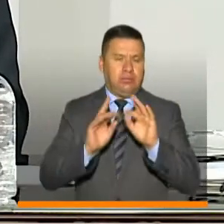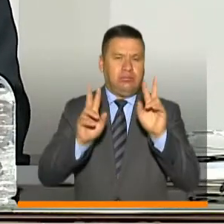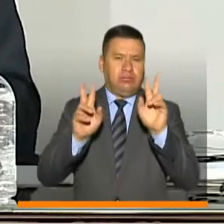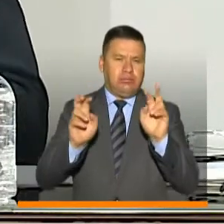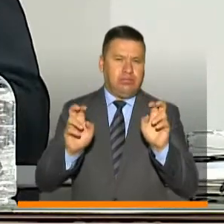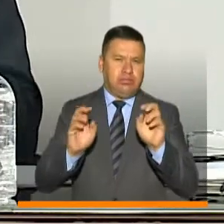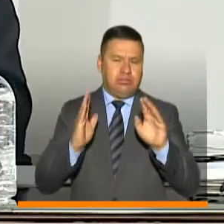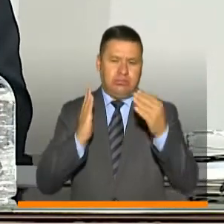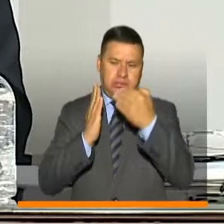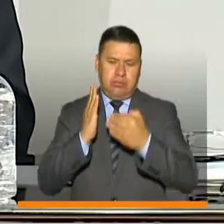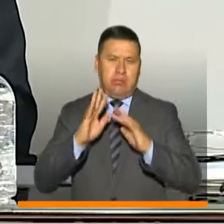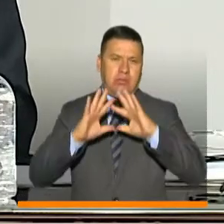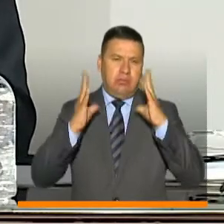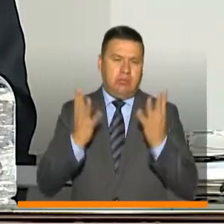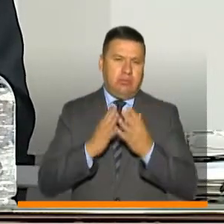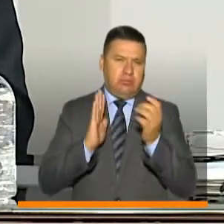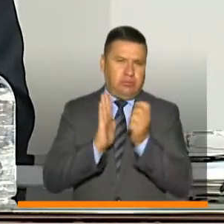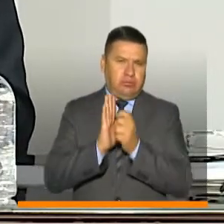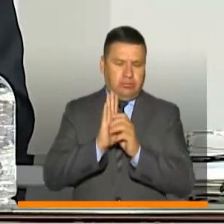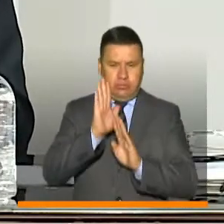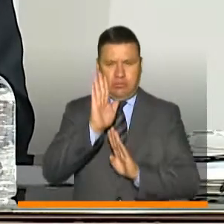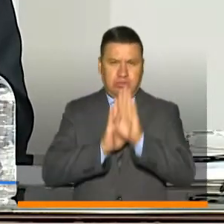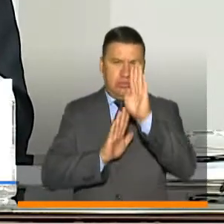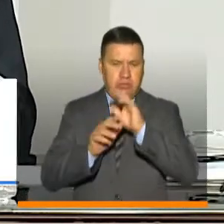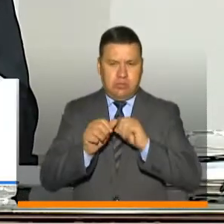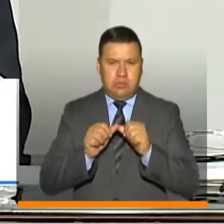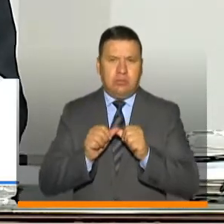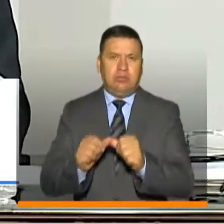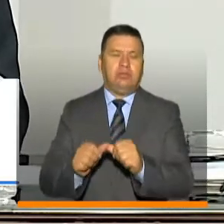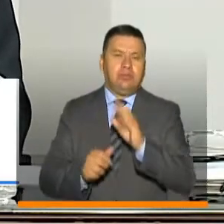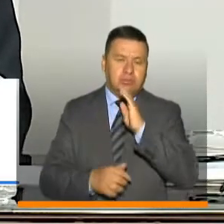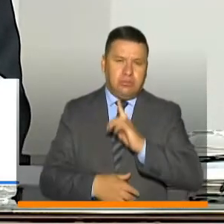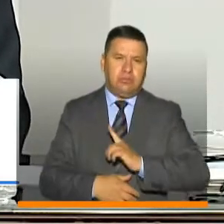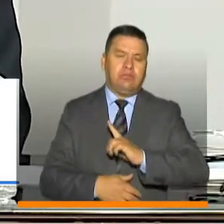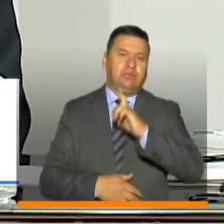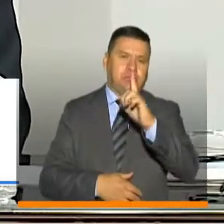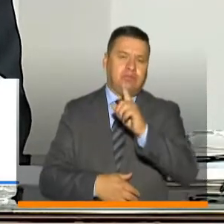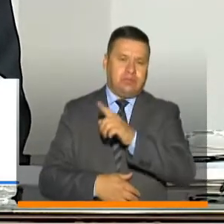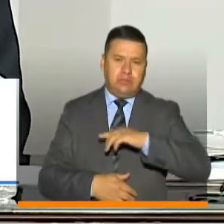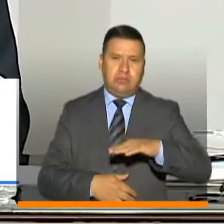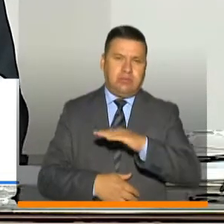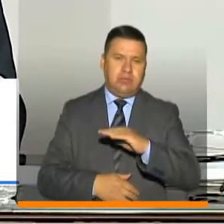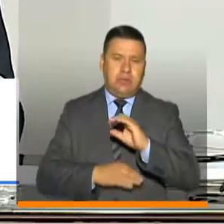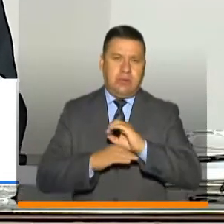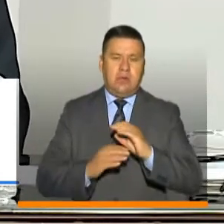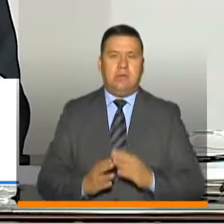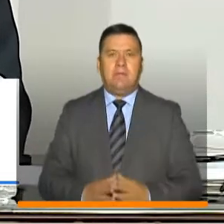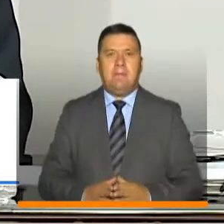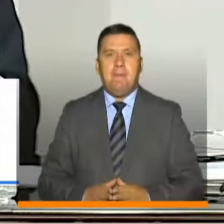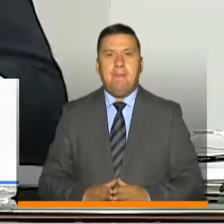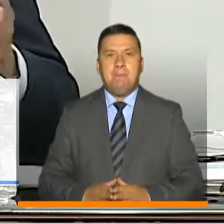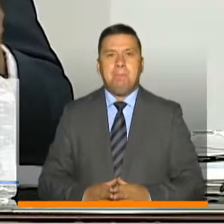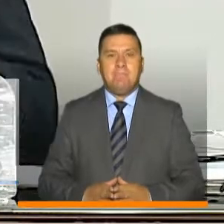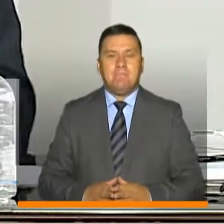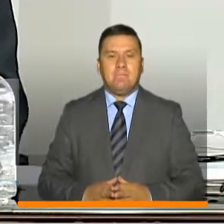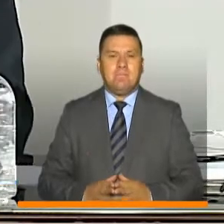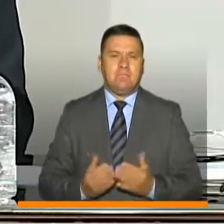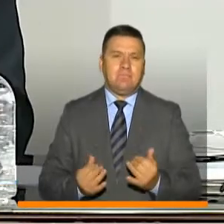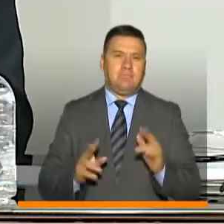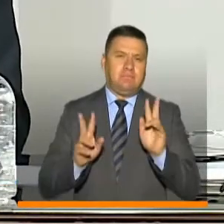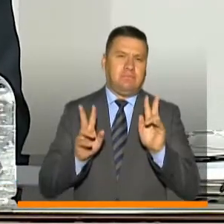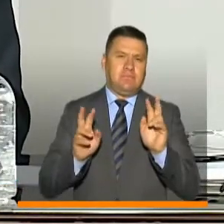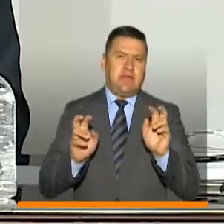temas de la Agenda Global de Desarrollo Sostenible liderada por esta organización. Abordamos